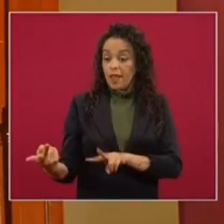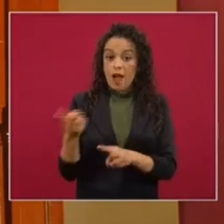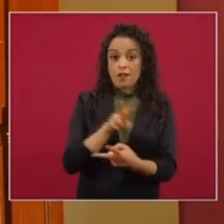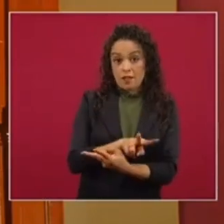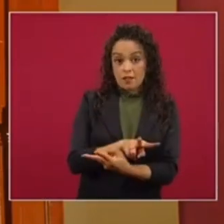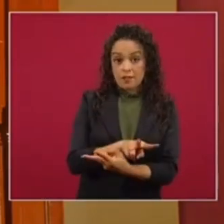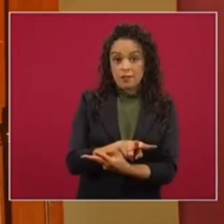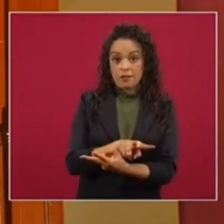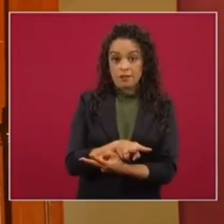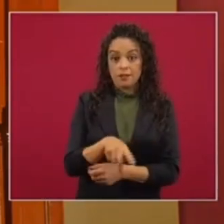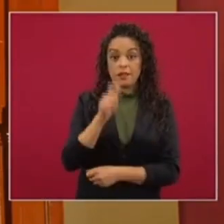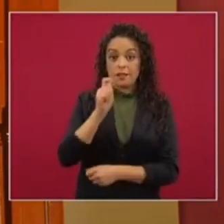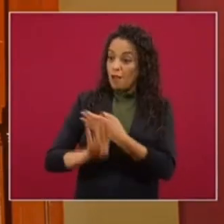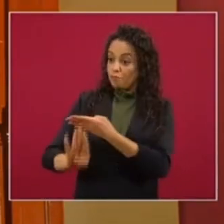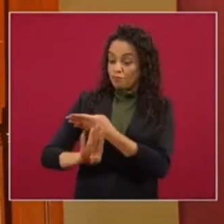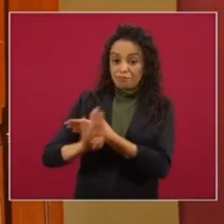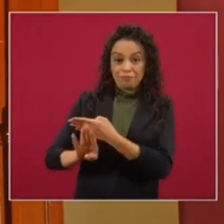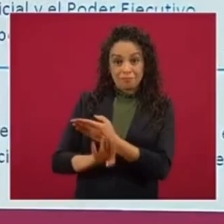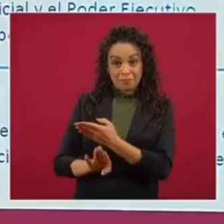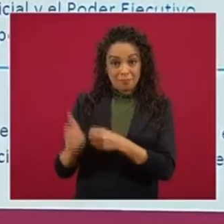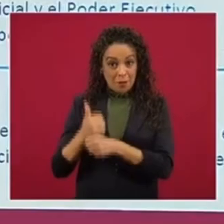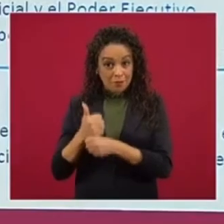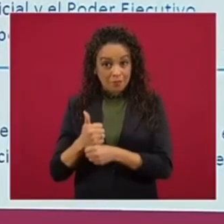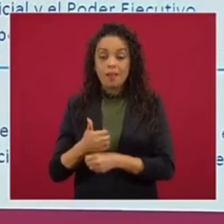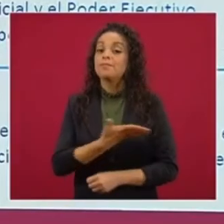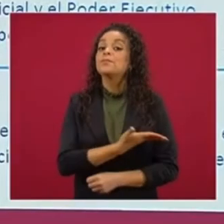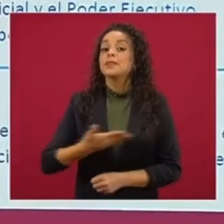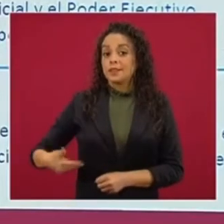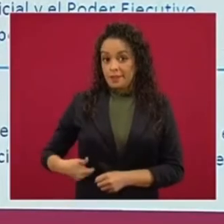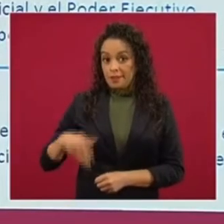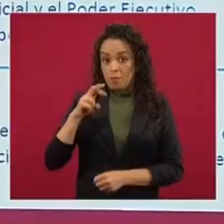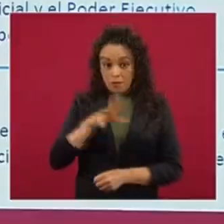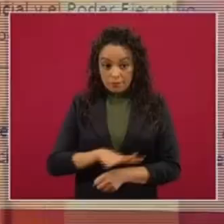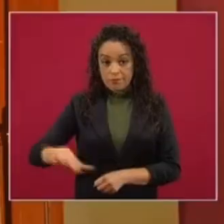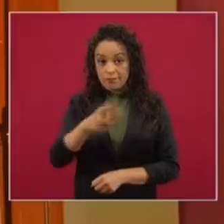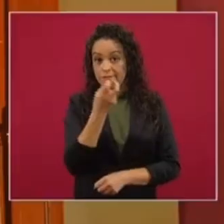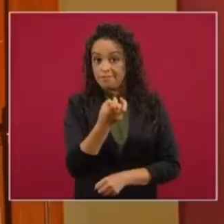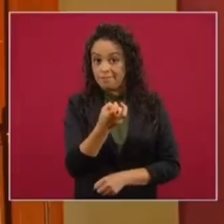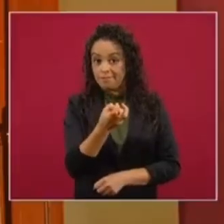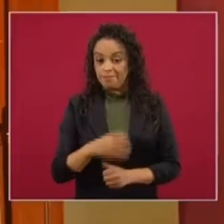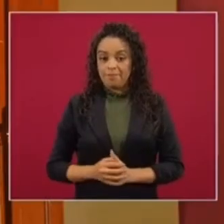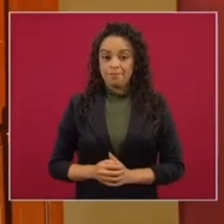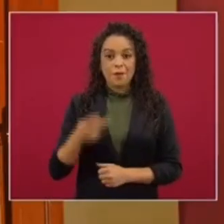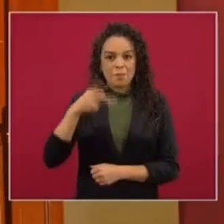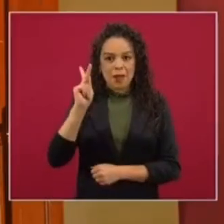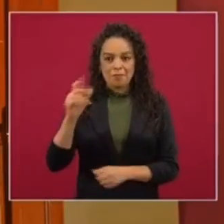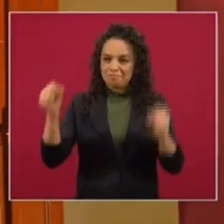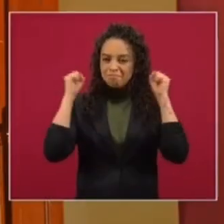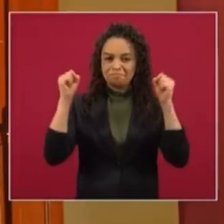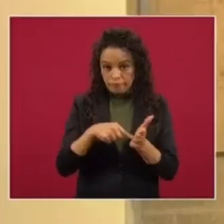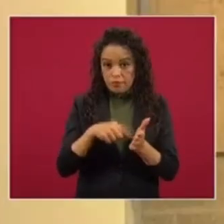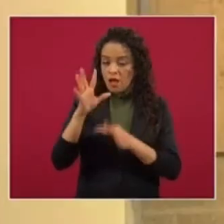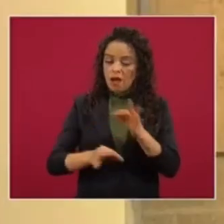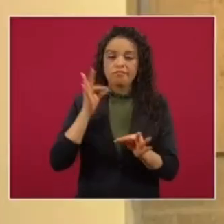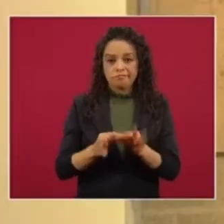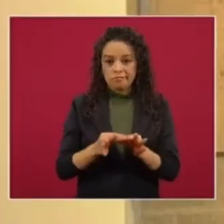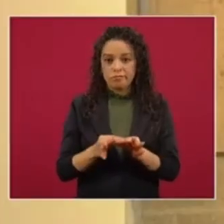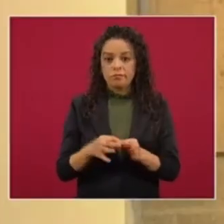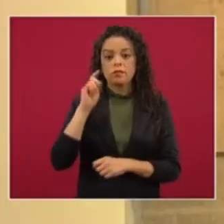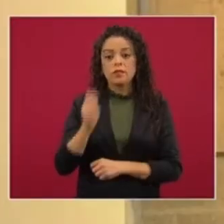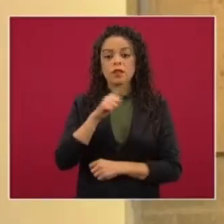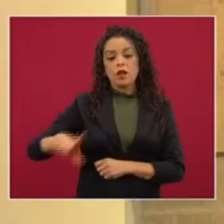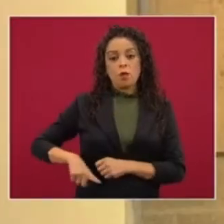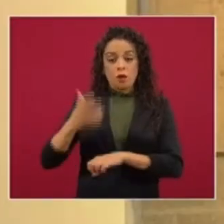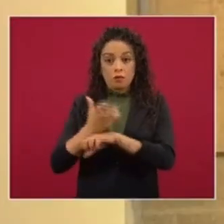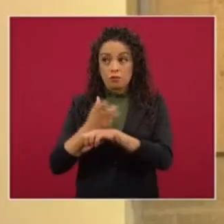El que está siendo maltratado es el presidente, por los medios de información. Pero, que viva la libertad. La relación con el gobierno de